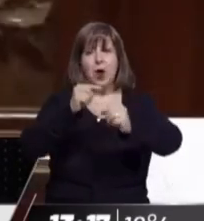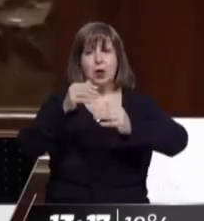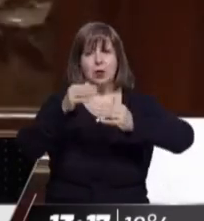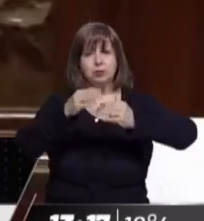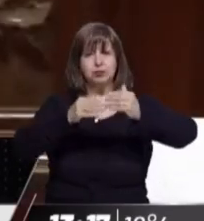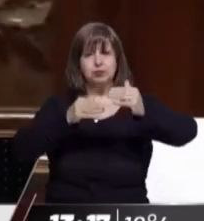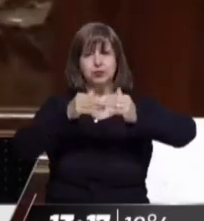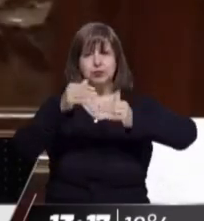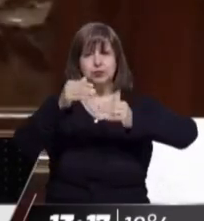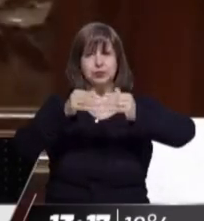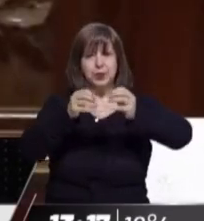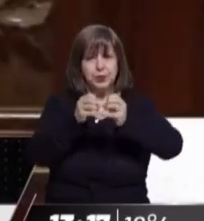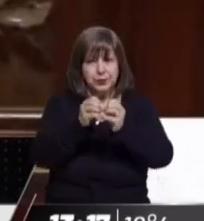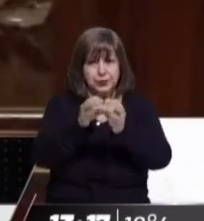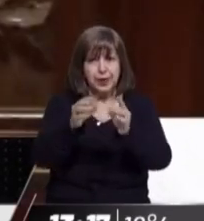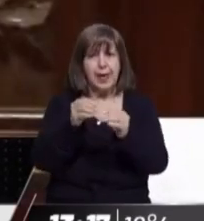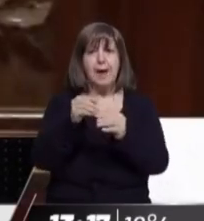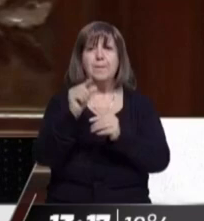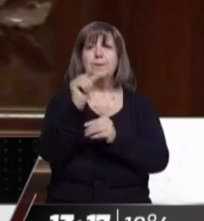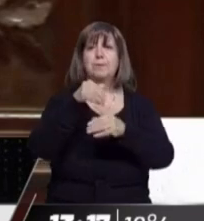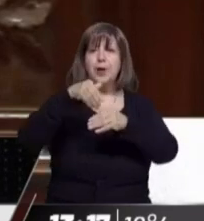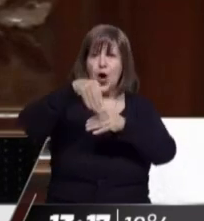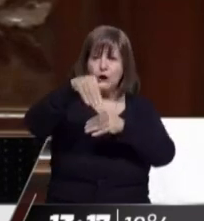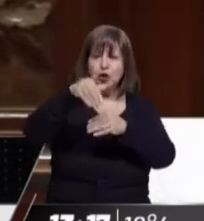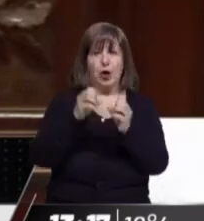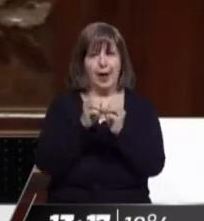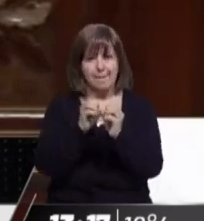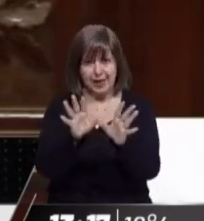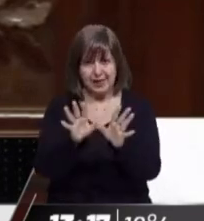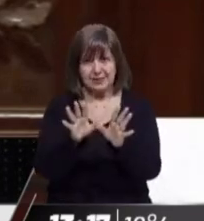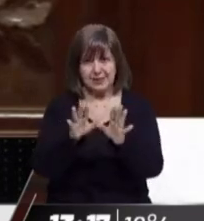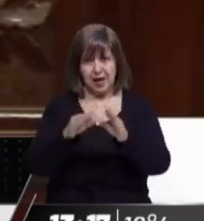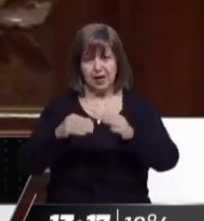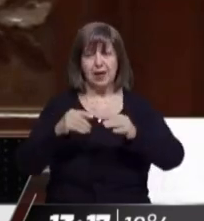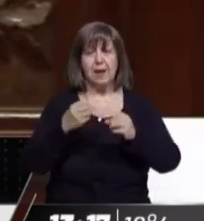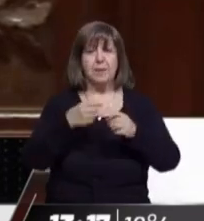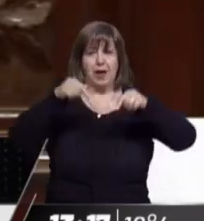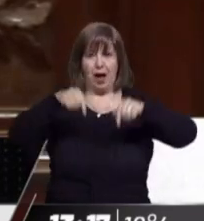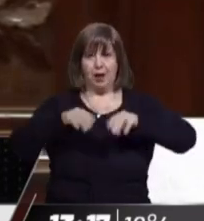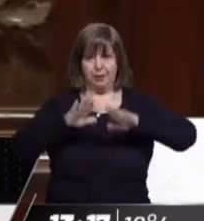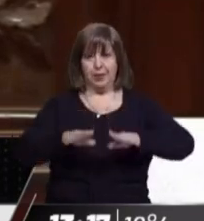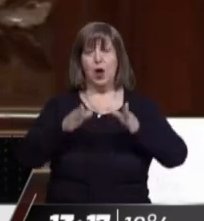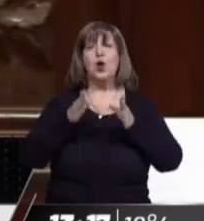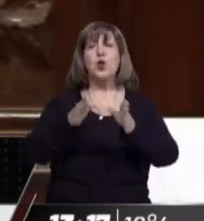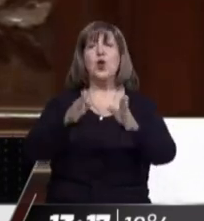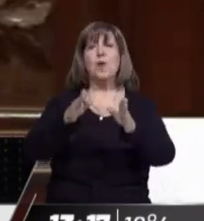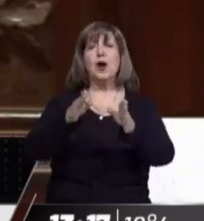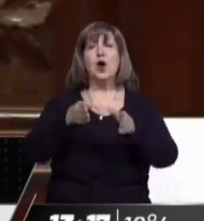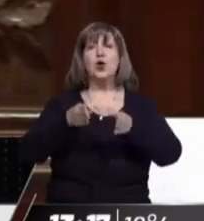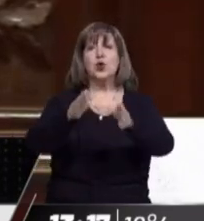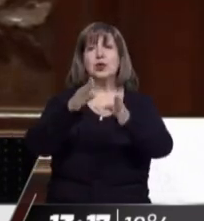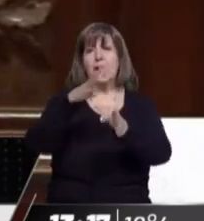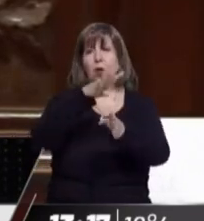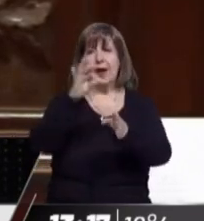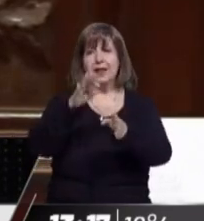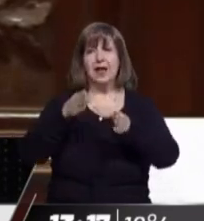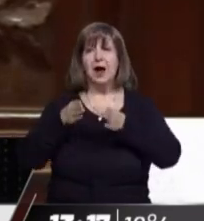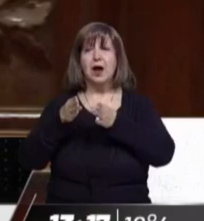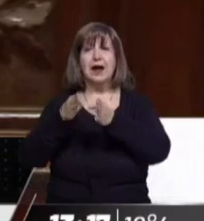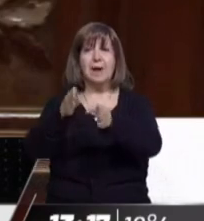contractual para el reinicio a su brevedad. Esto en particular referido a las obras 40 y a las rutas 40 y 7.